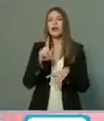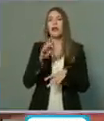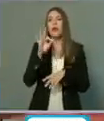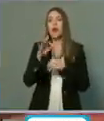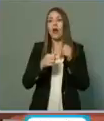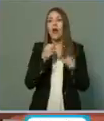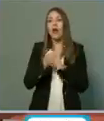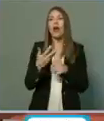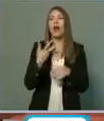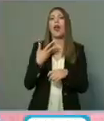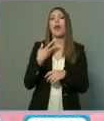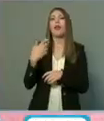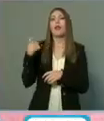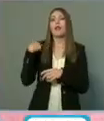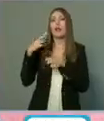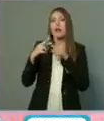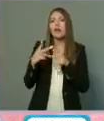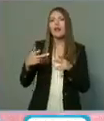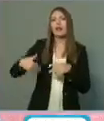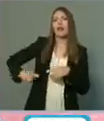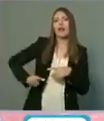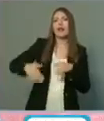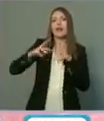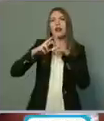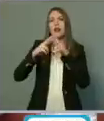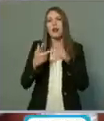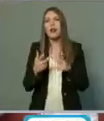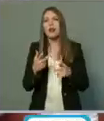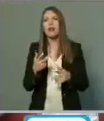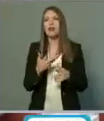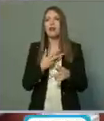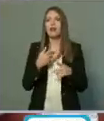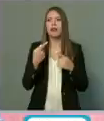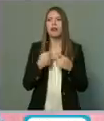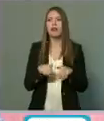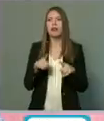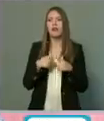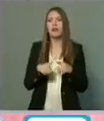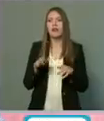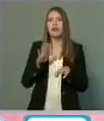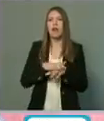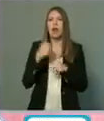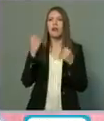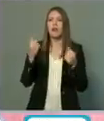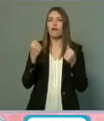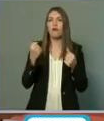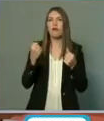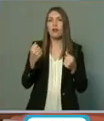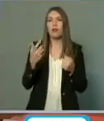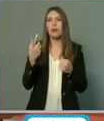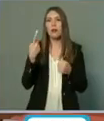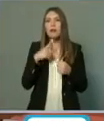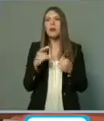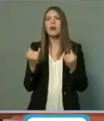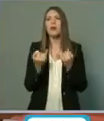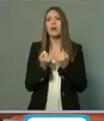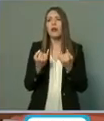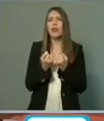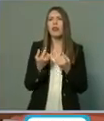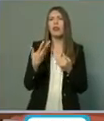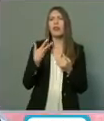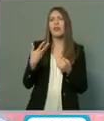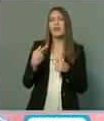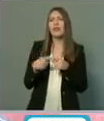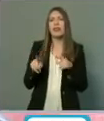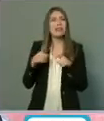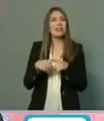tengo la clavícula rota, tengo una costilla rota. Son las más fuertes que he tenido, ¿no? Pero pubitis, tengo las